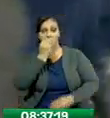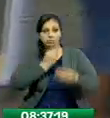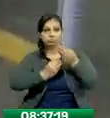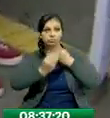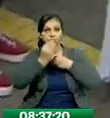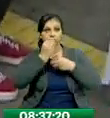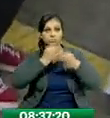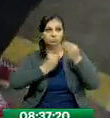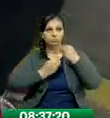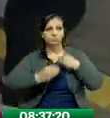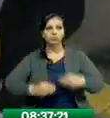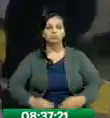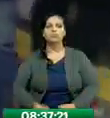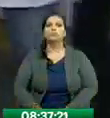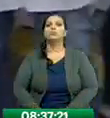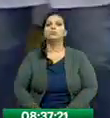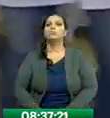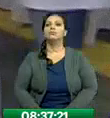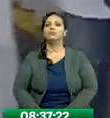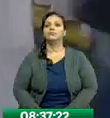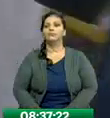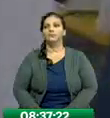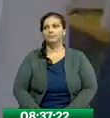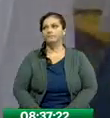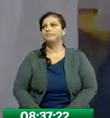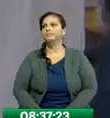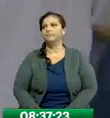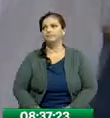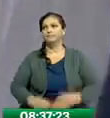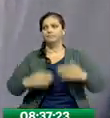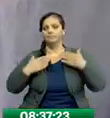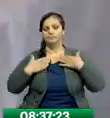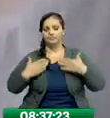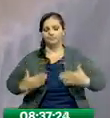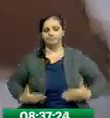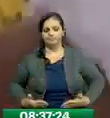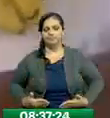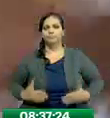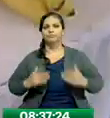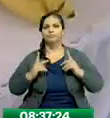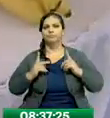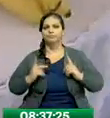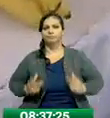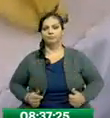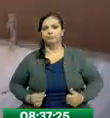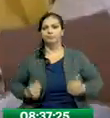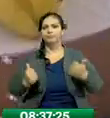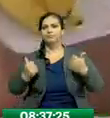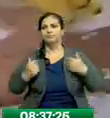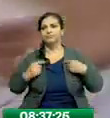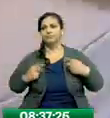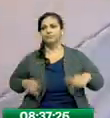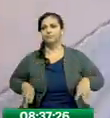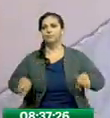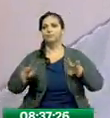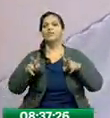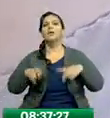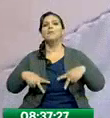mira la calidad de vida es importante tenemos dinero manzana